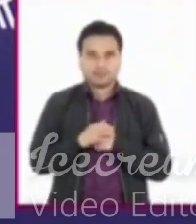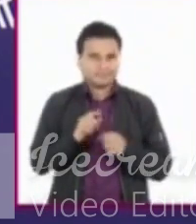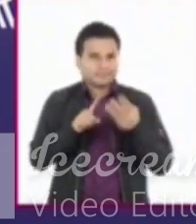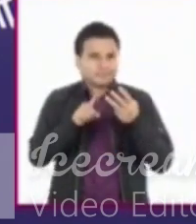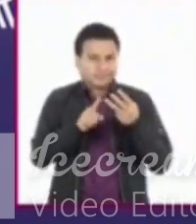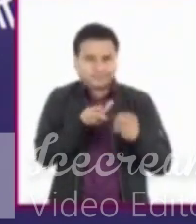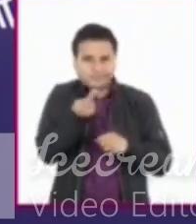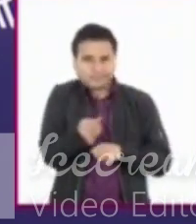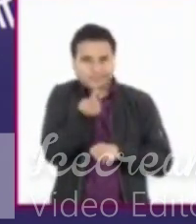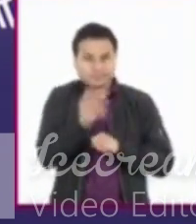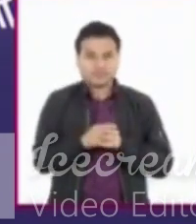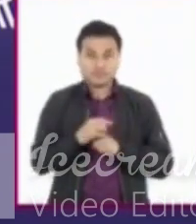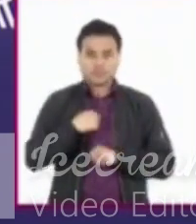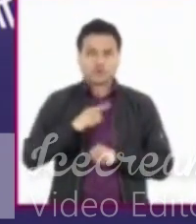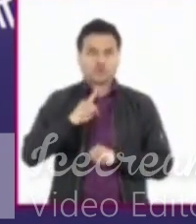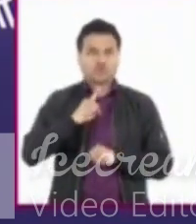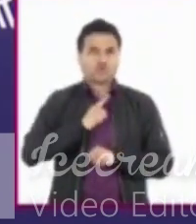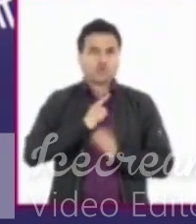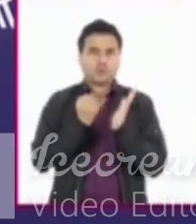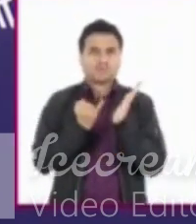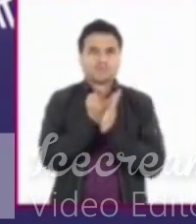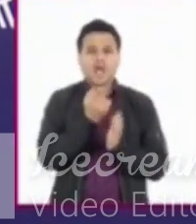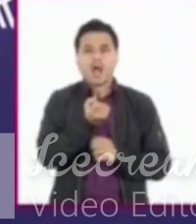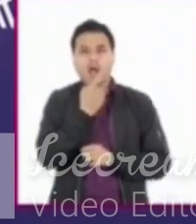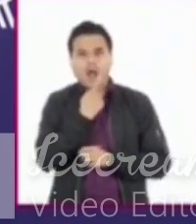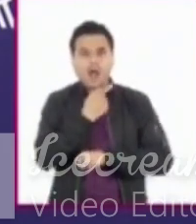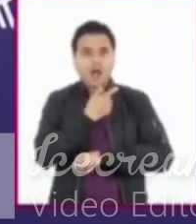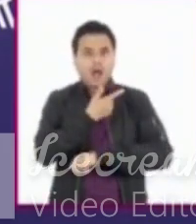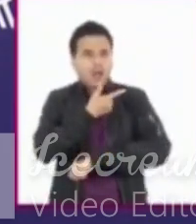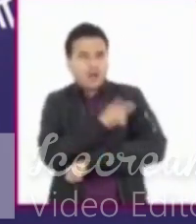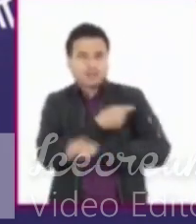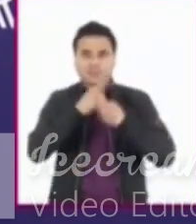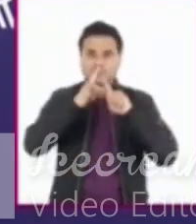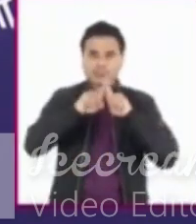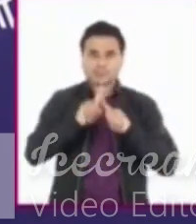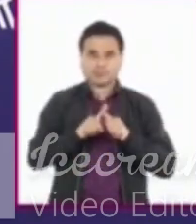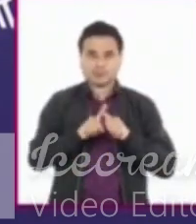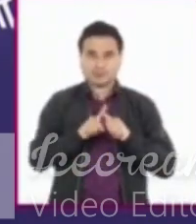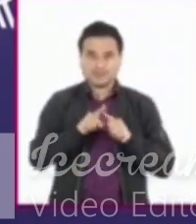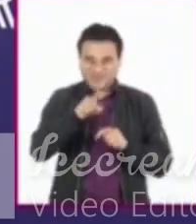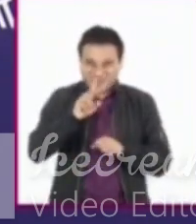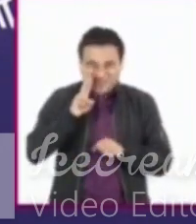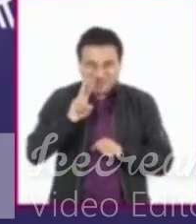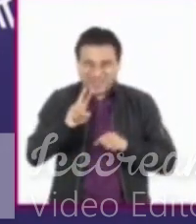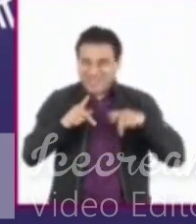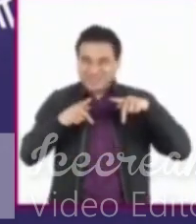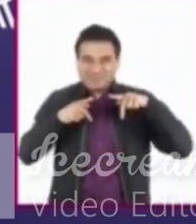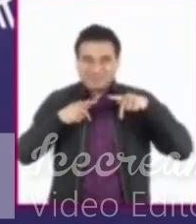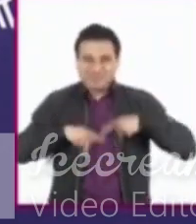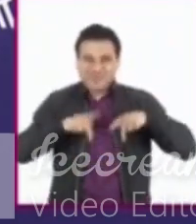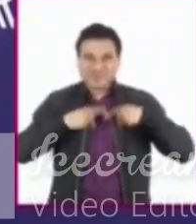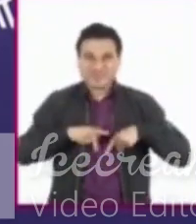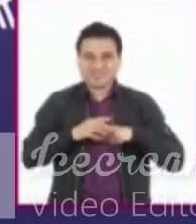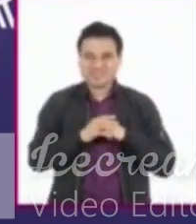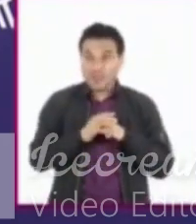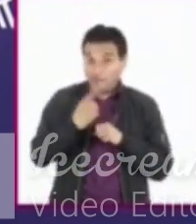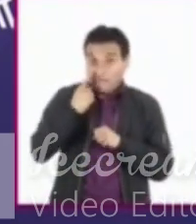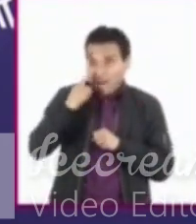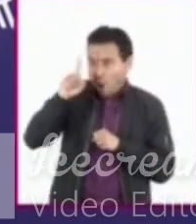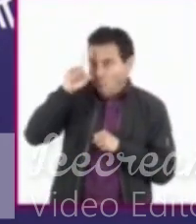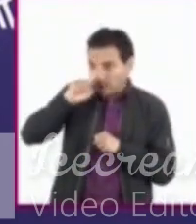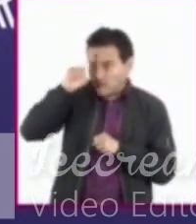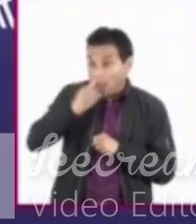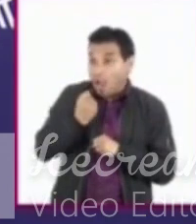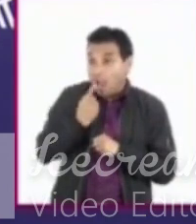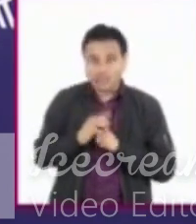automedicación? ¿Han observado que muchas personas se automedican o recomiendan un remedio a otro